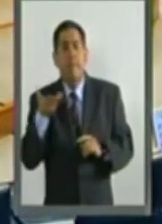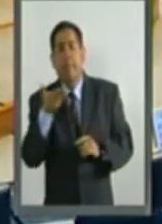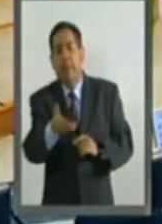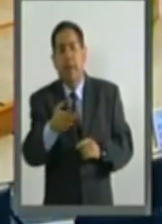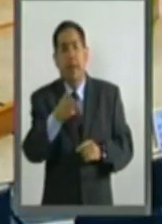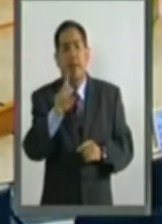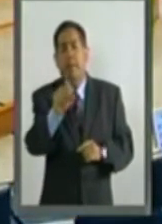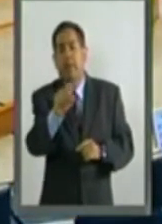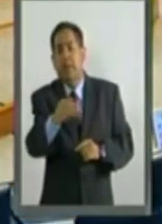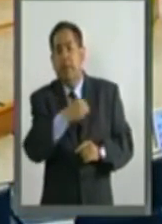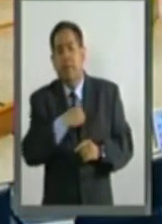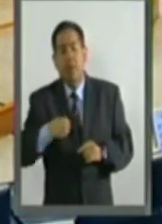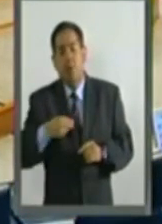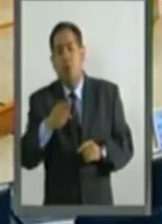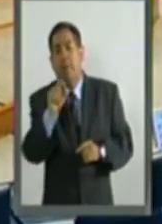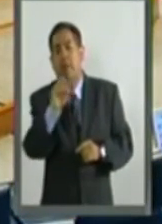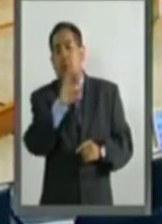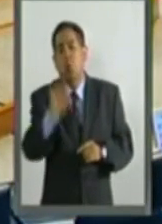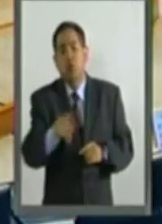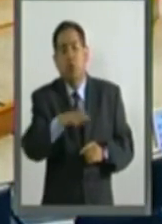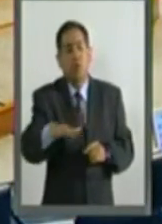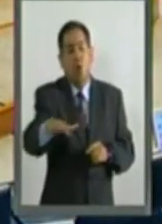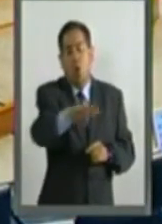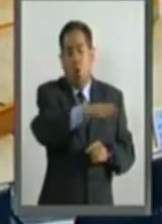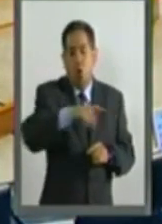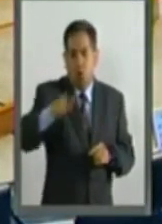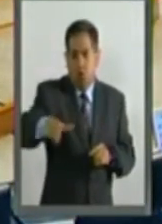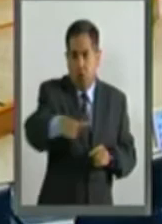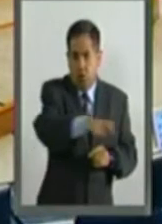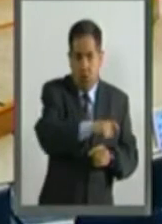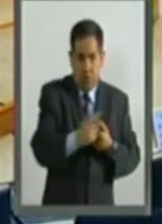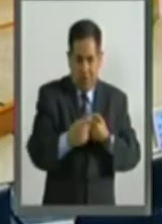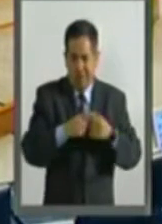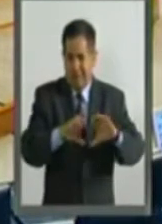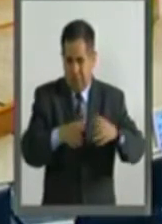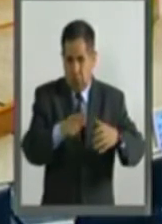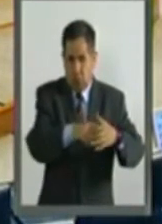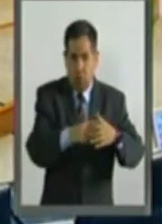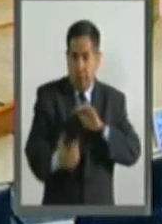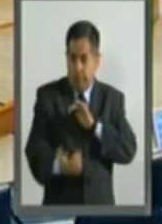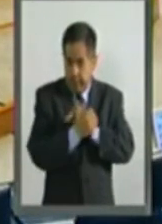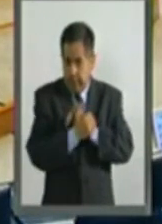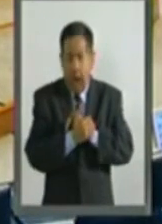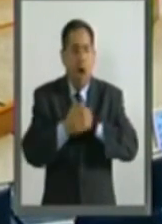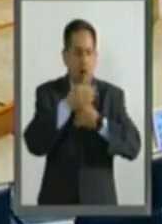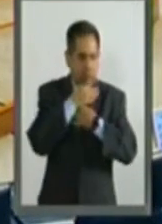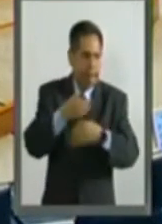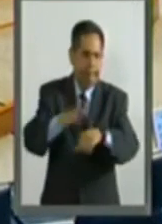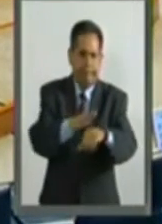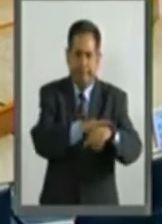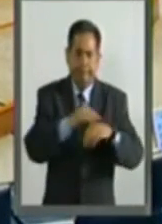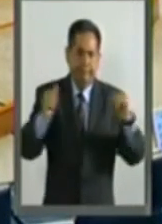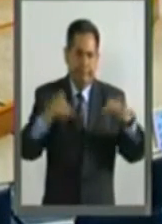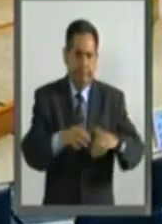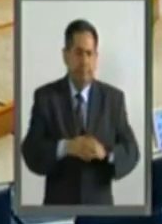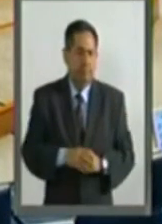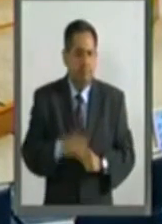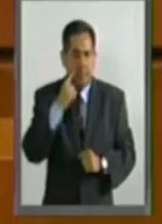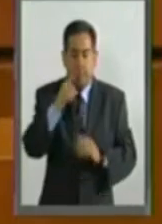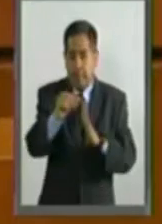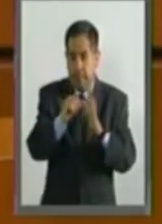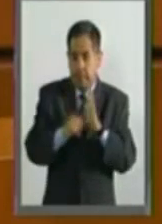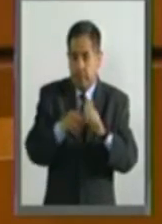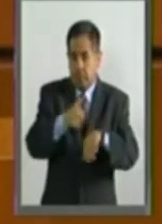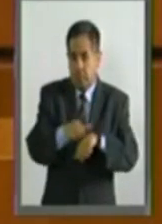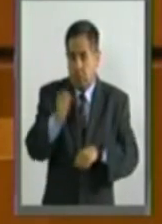20,000, el 20% de ejidatarios que integran el núcleo ejidal. En el artículo 40 establece